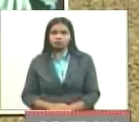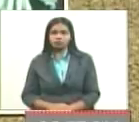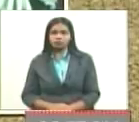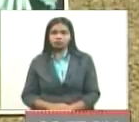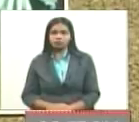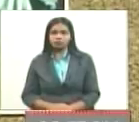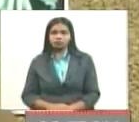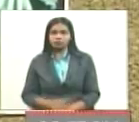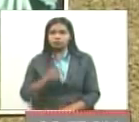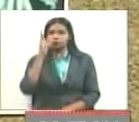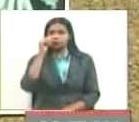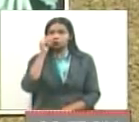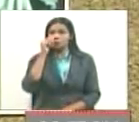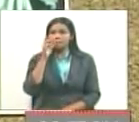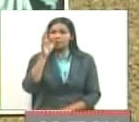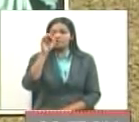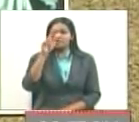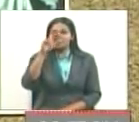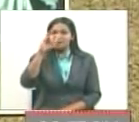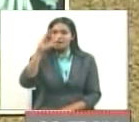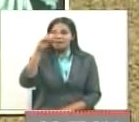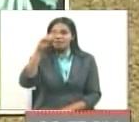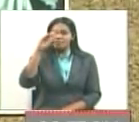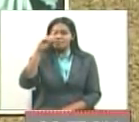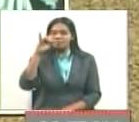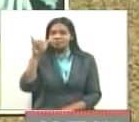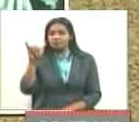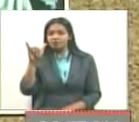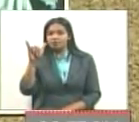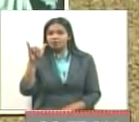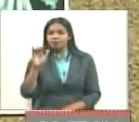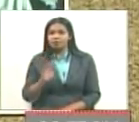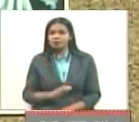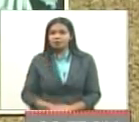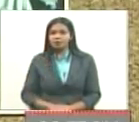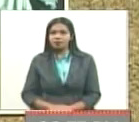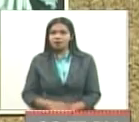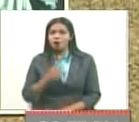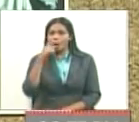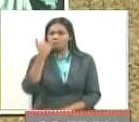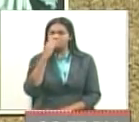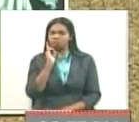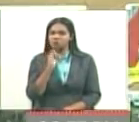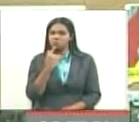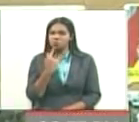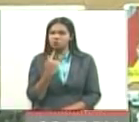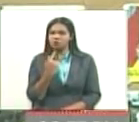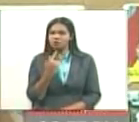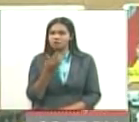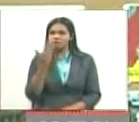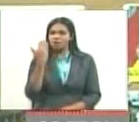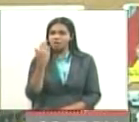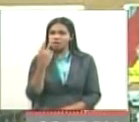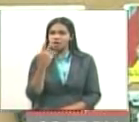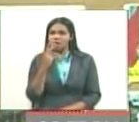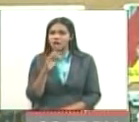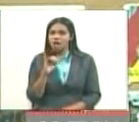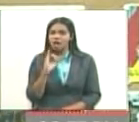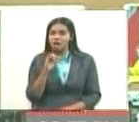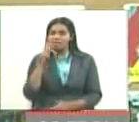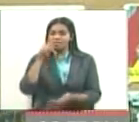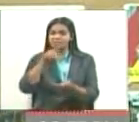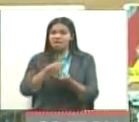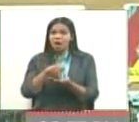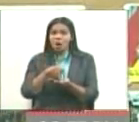Freddy Superlano, aquí está, ¿ves? Freddy Superlano es el de la... ¿Cómo se llama eso? La Burundanga, el que estaba en el